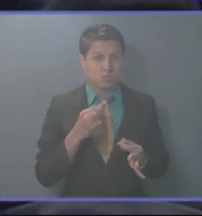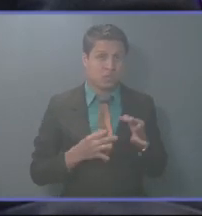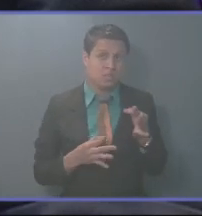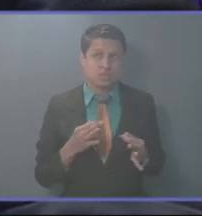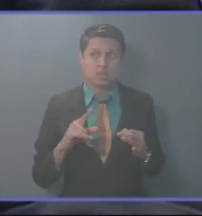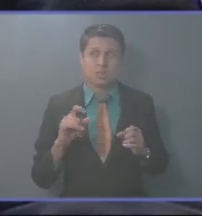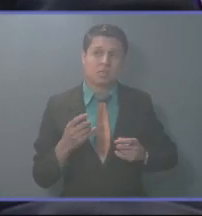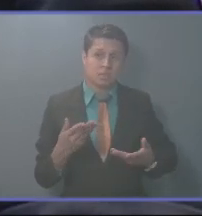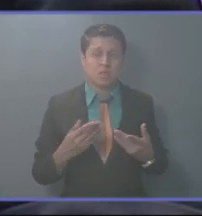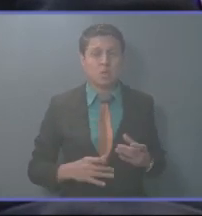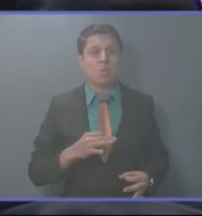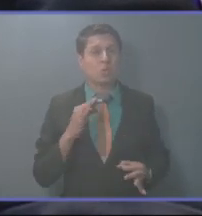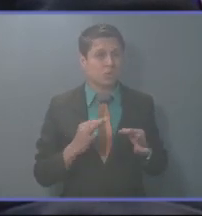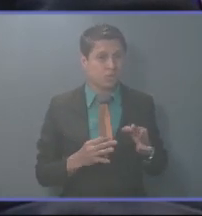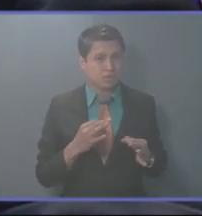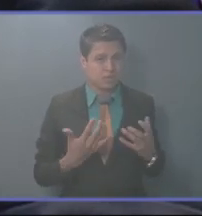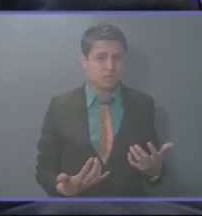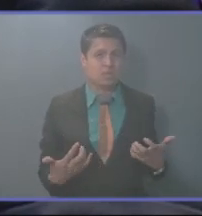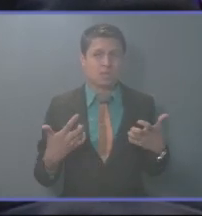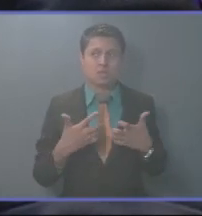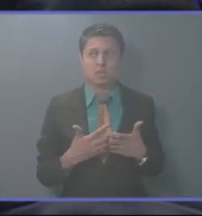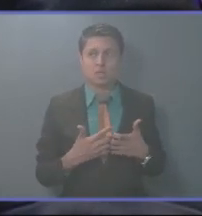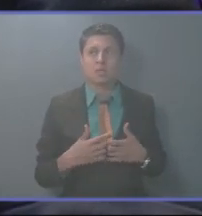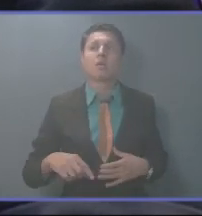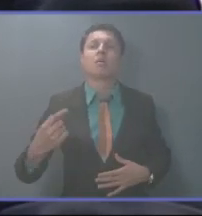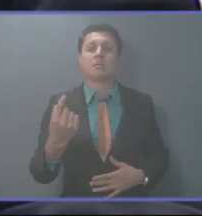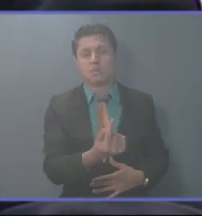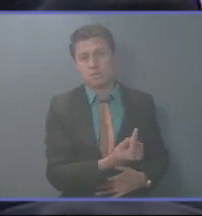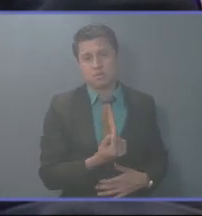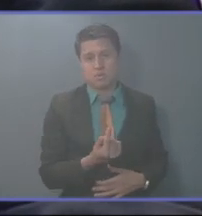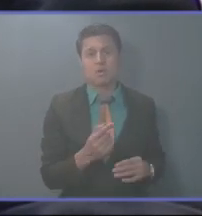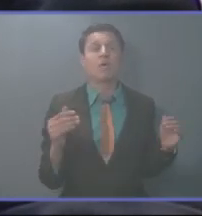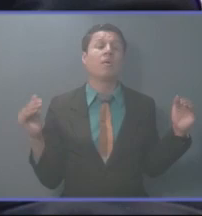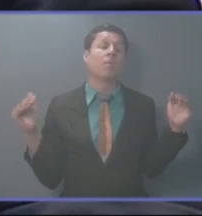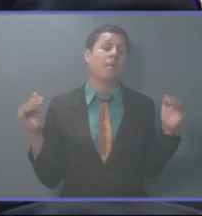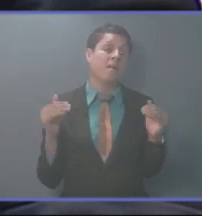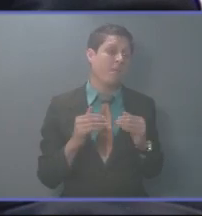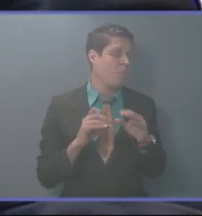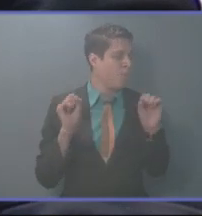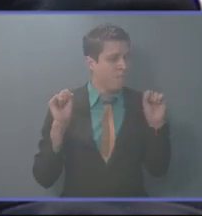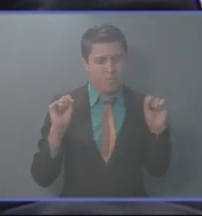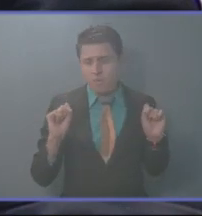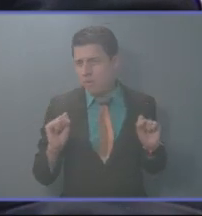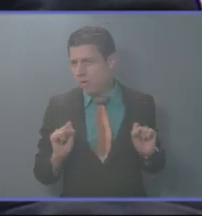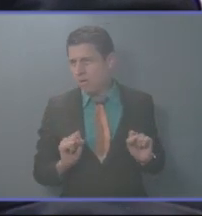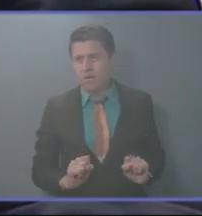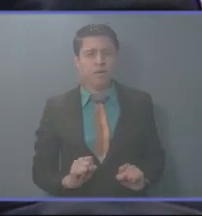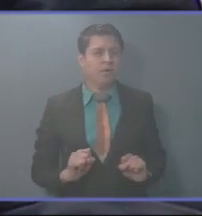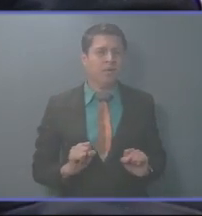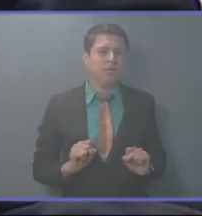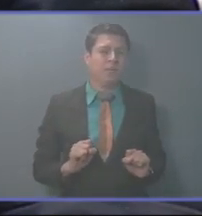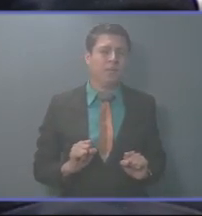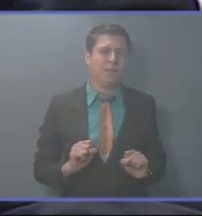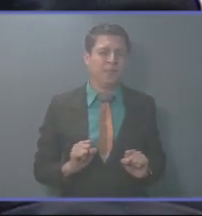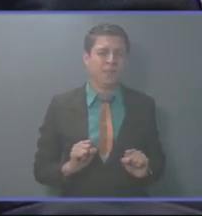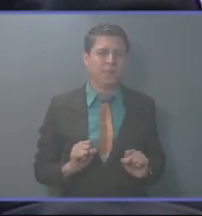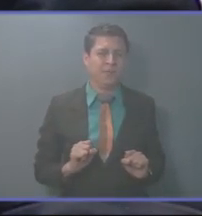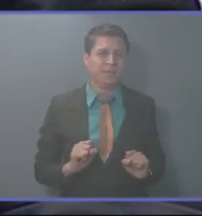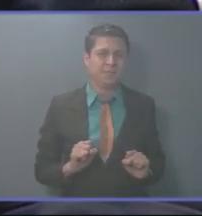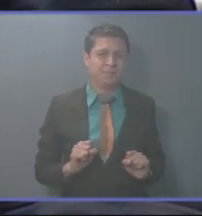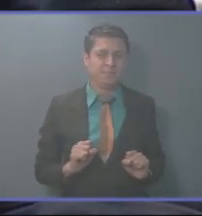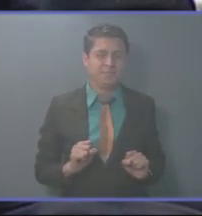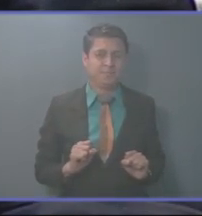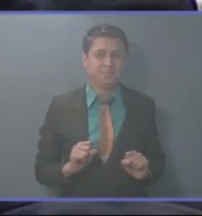la justicia y la reparación integral a las víctimas, así como tampoco pueden ser objeto de amnistía o